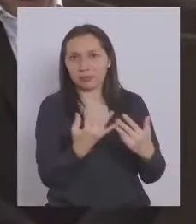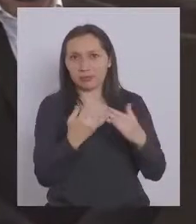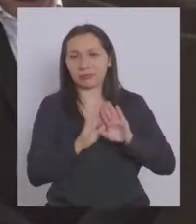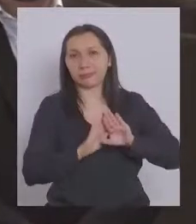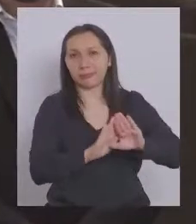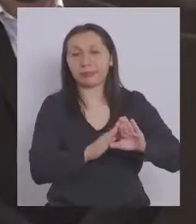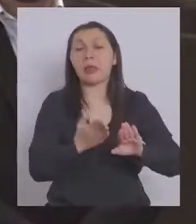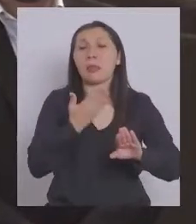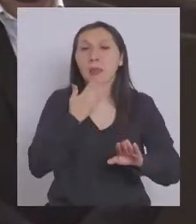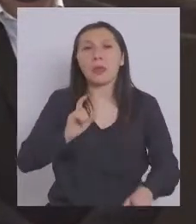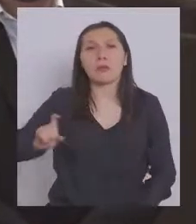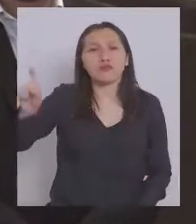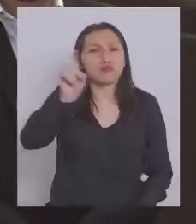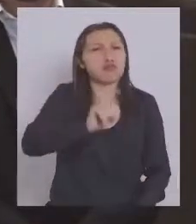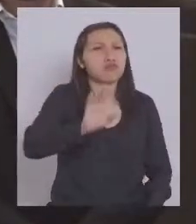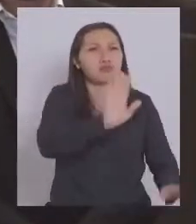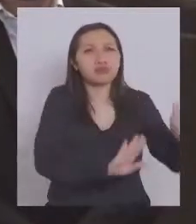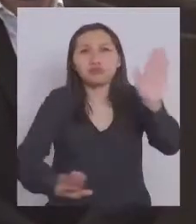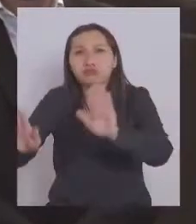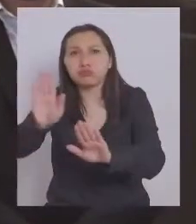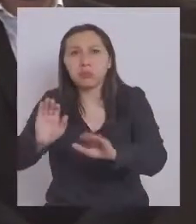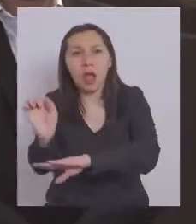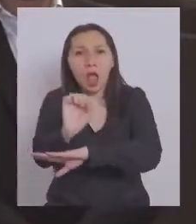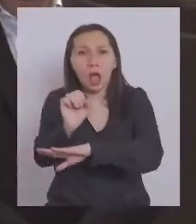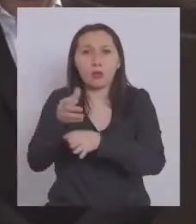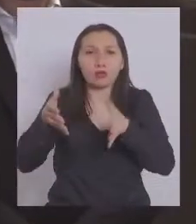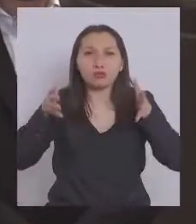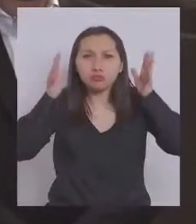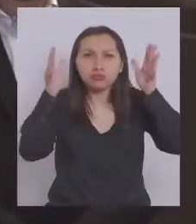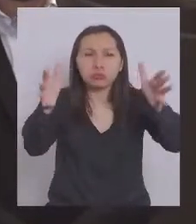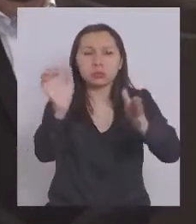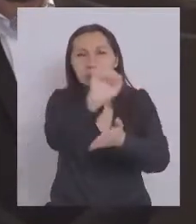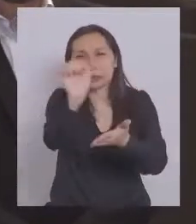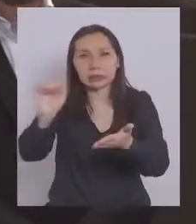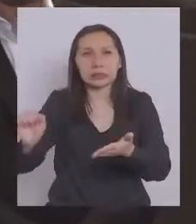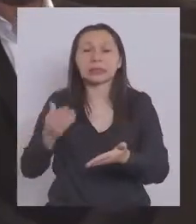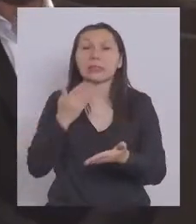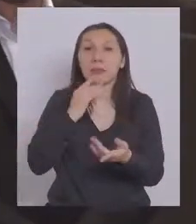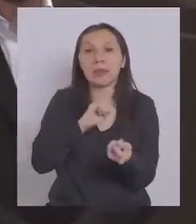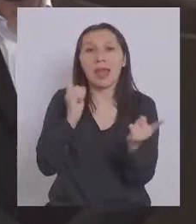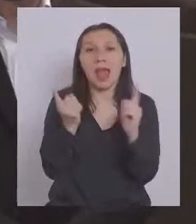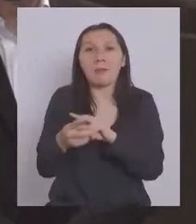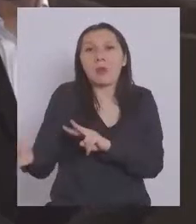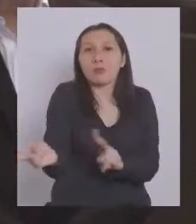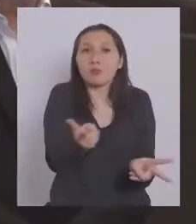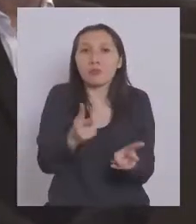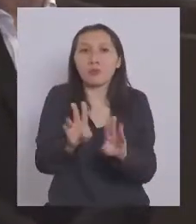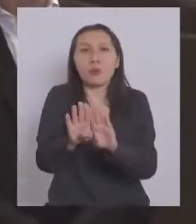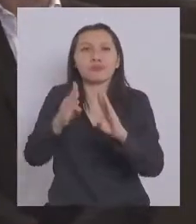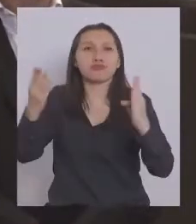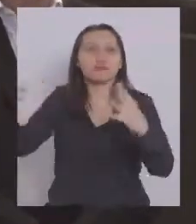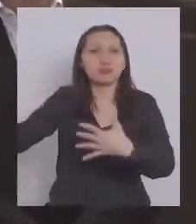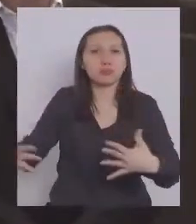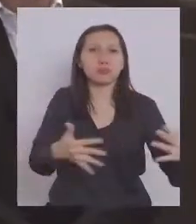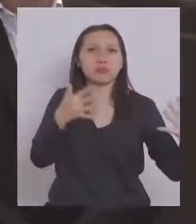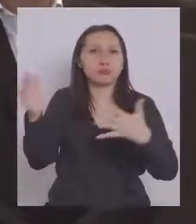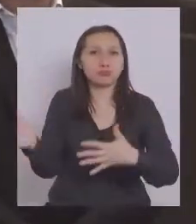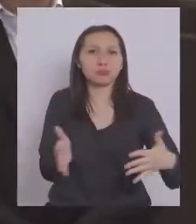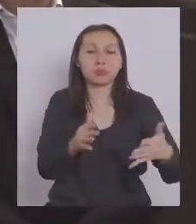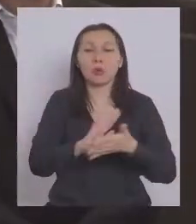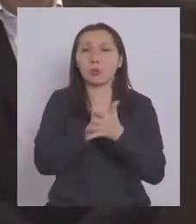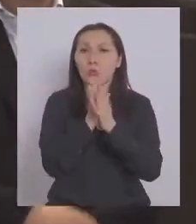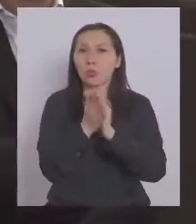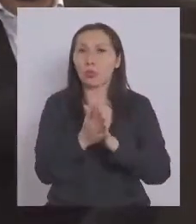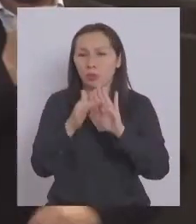con la sanitización que se aplica diariamente en los vehículos. También con el cambio de aire. Están todas